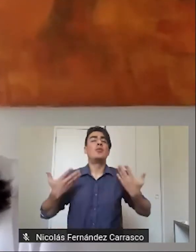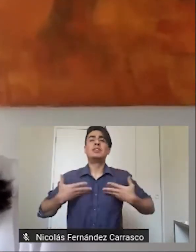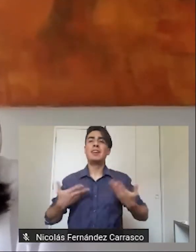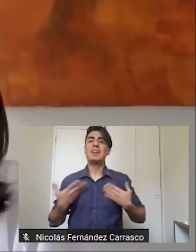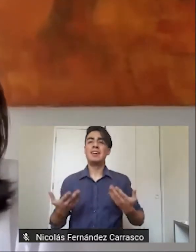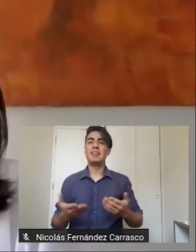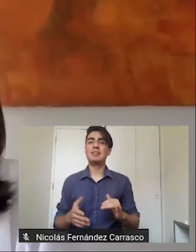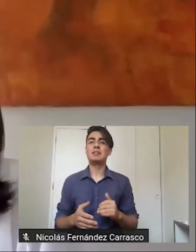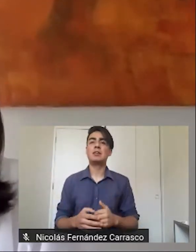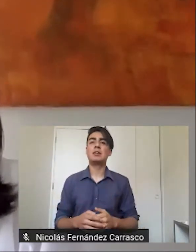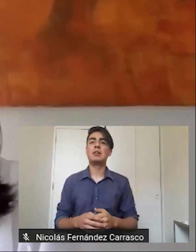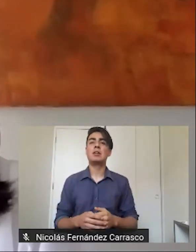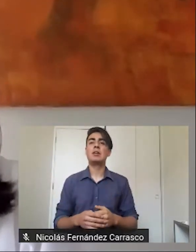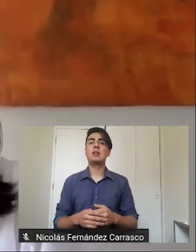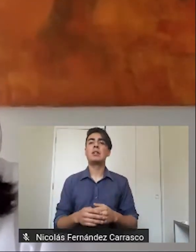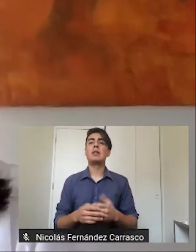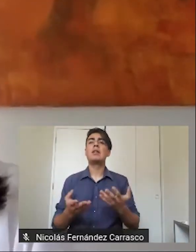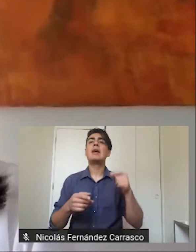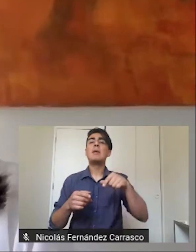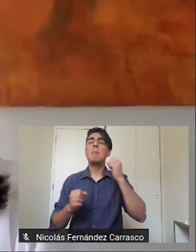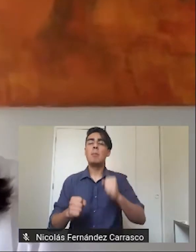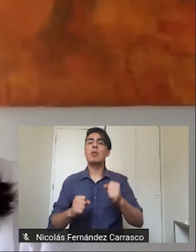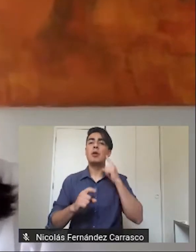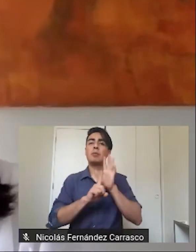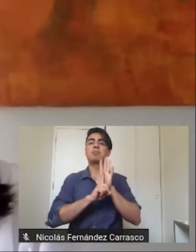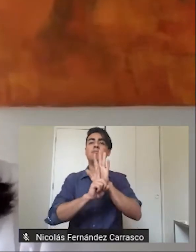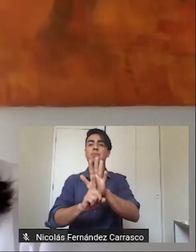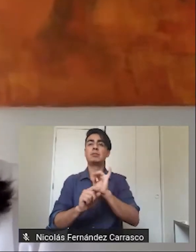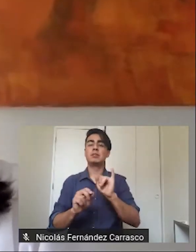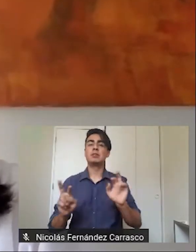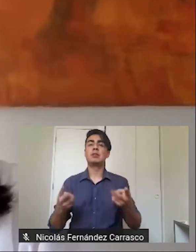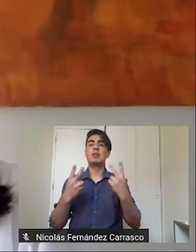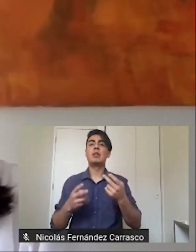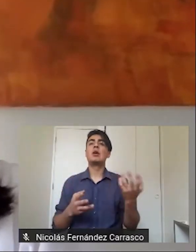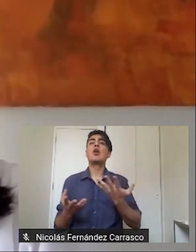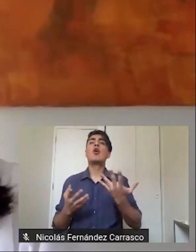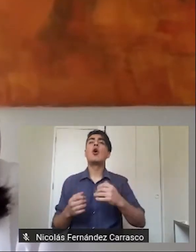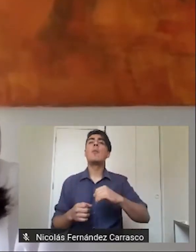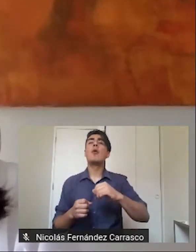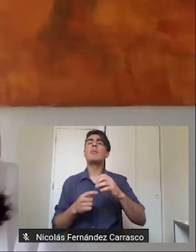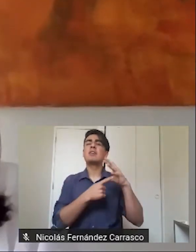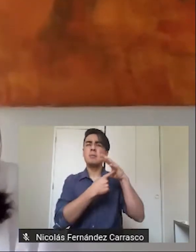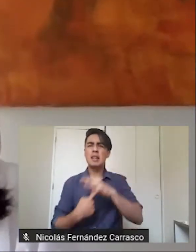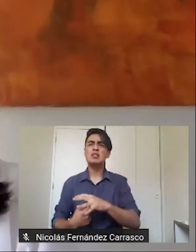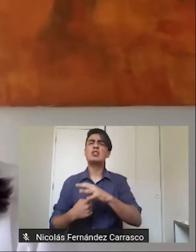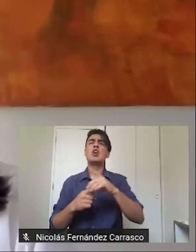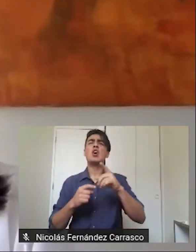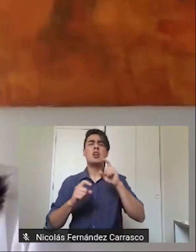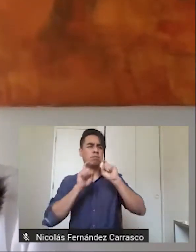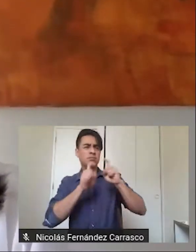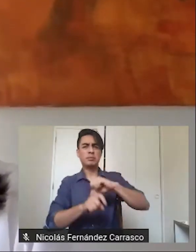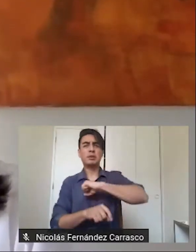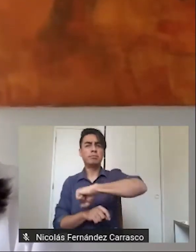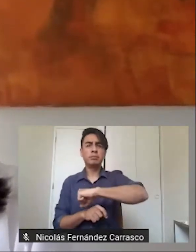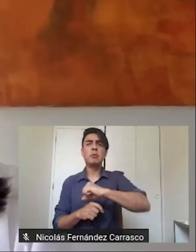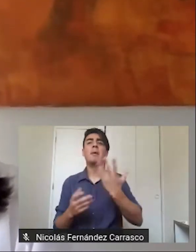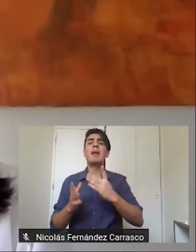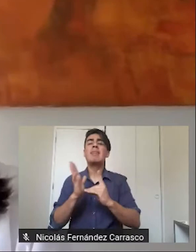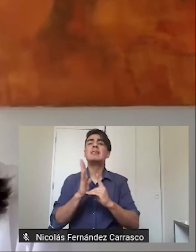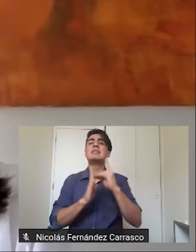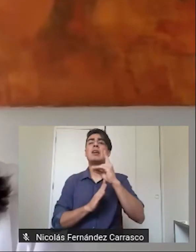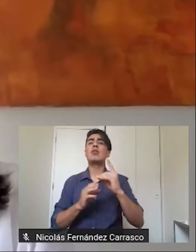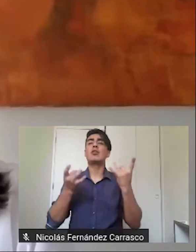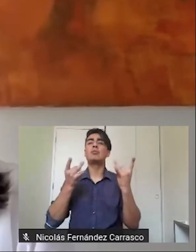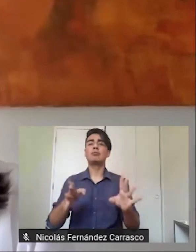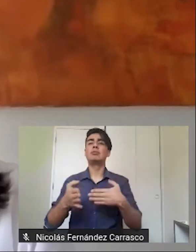Educación Superior, PACE, la doctora Ana María Soto, a nuestros invitados internacionales, el señor Alfredo